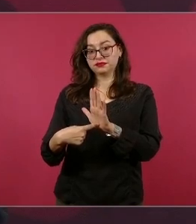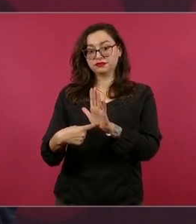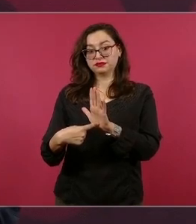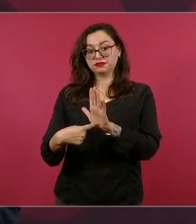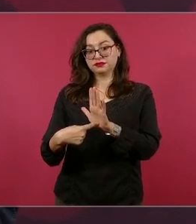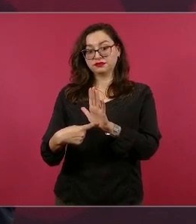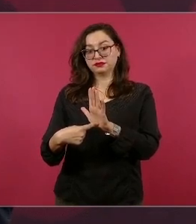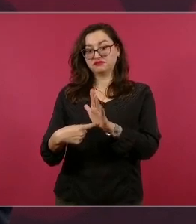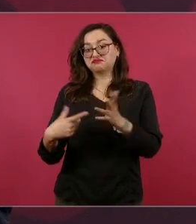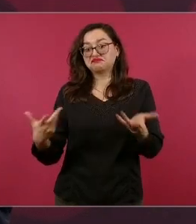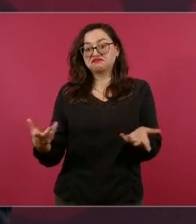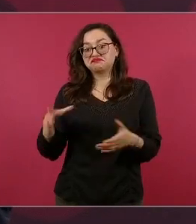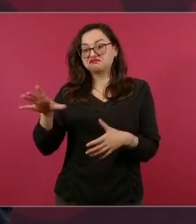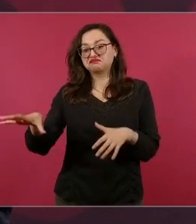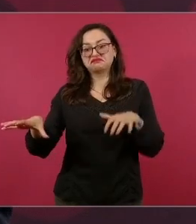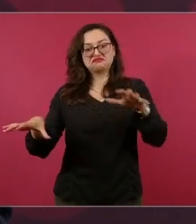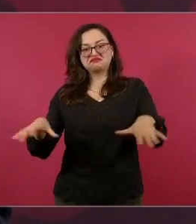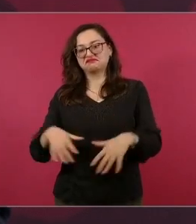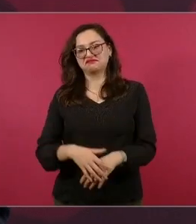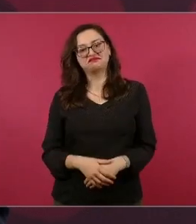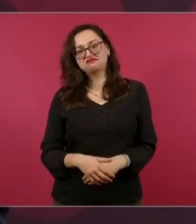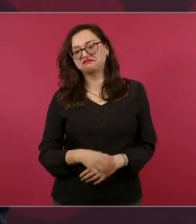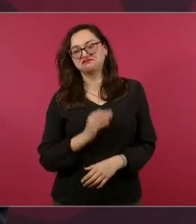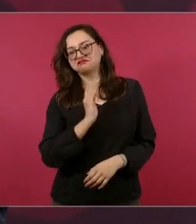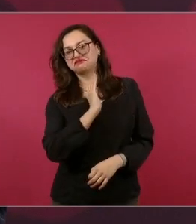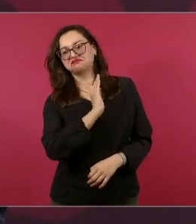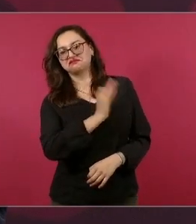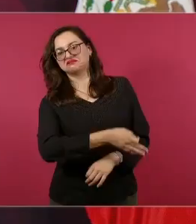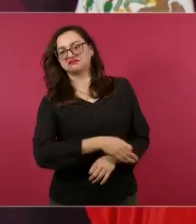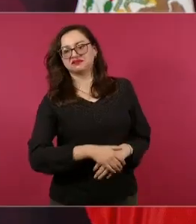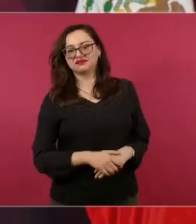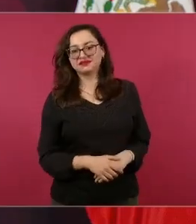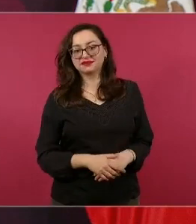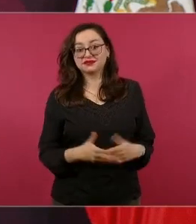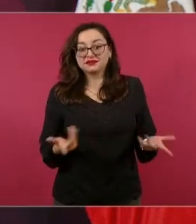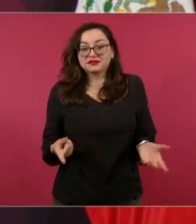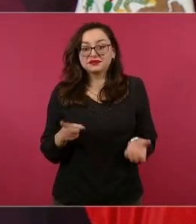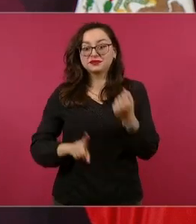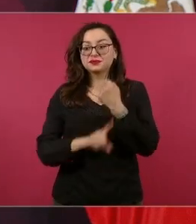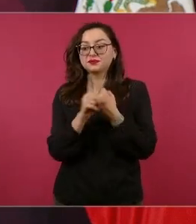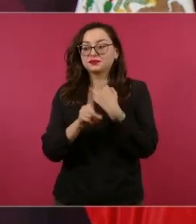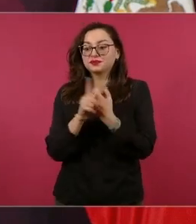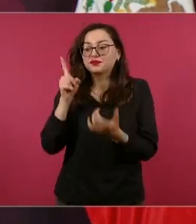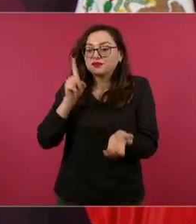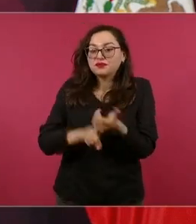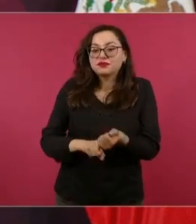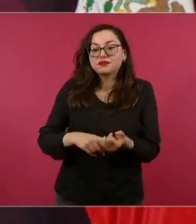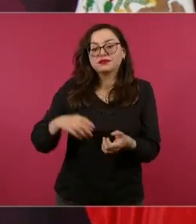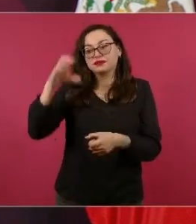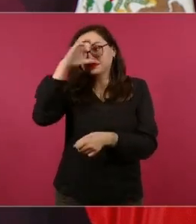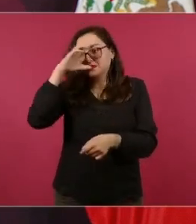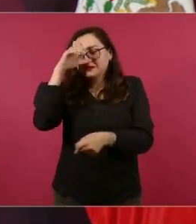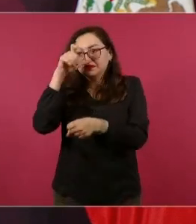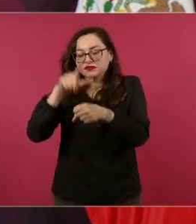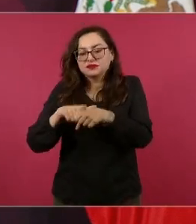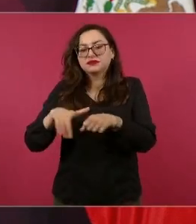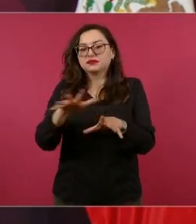con mandamientos judiciales, cuando se trata de problemas sociales,